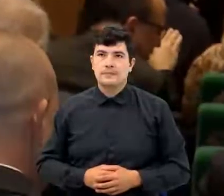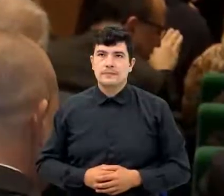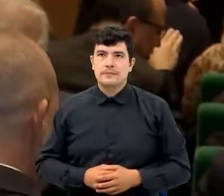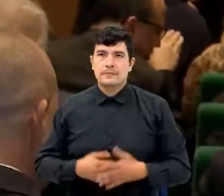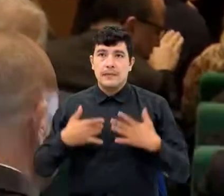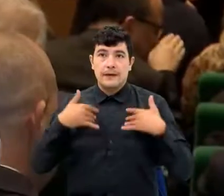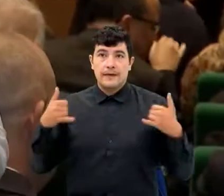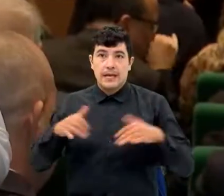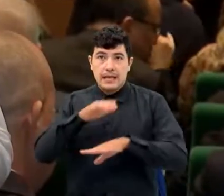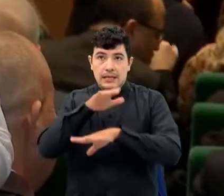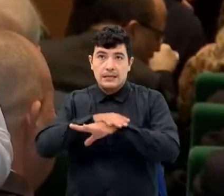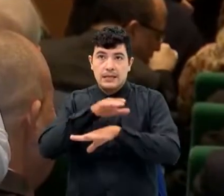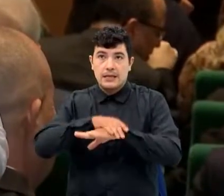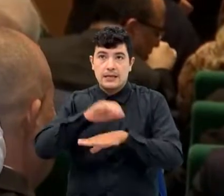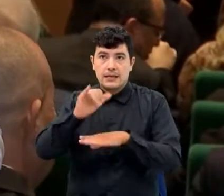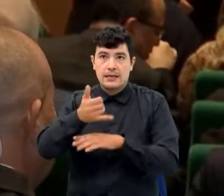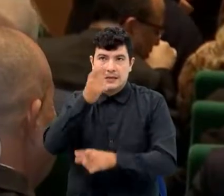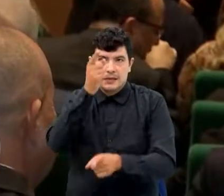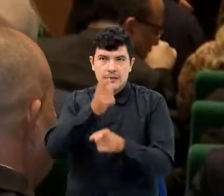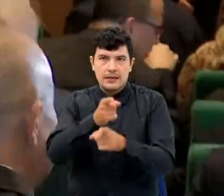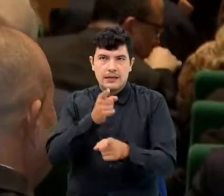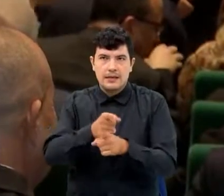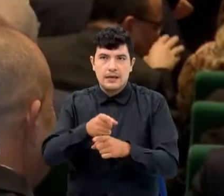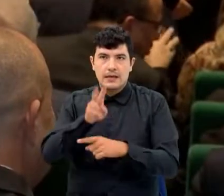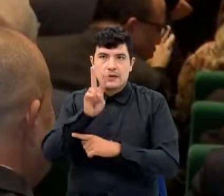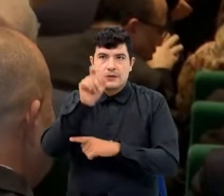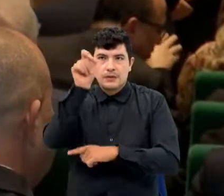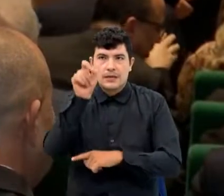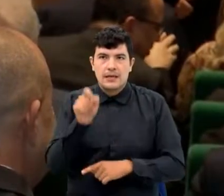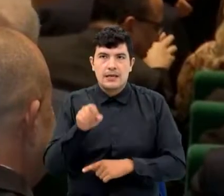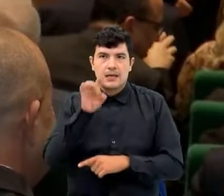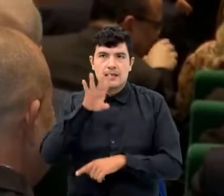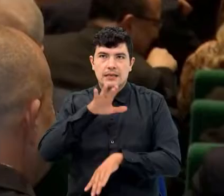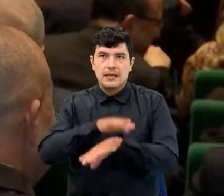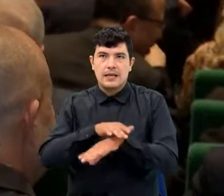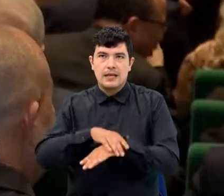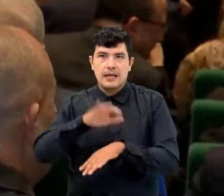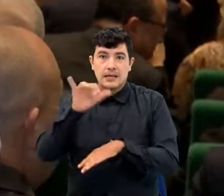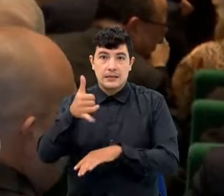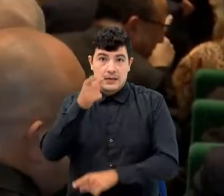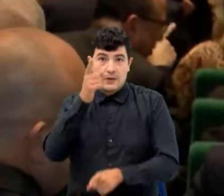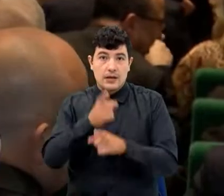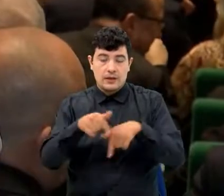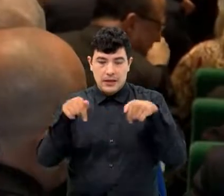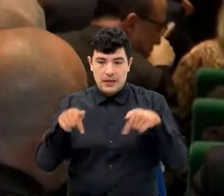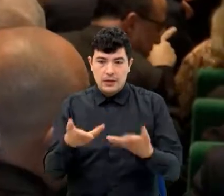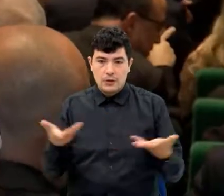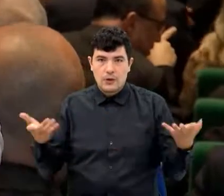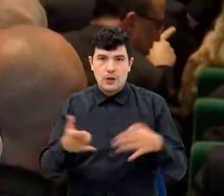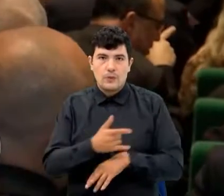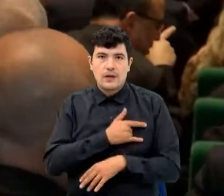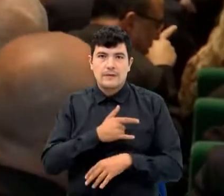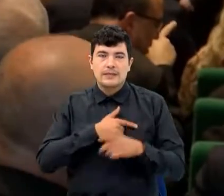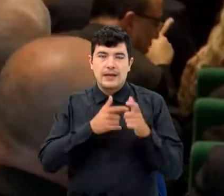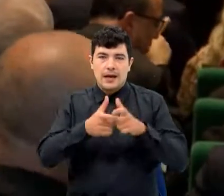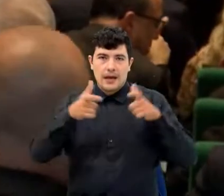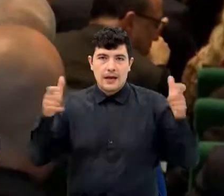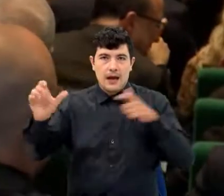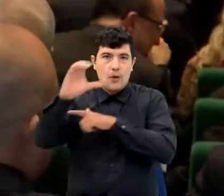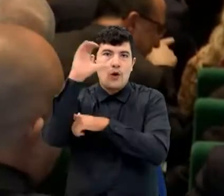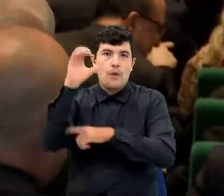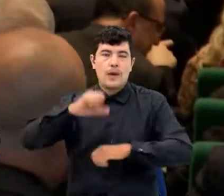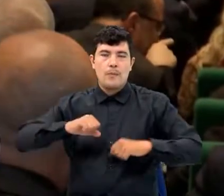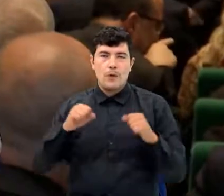Feliz tarde, Silvia. 2:15 de la tarde, compañeros televidentes, así es, y me encuentro en la Universidad La Gran Colombia de Bogotá. Como tú lo